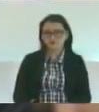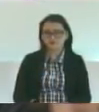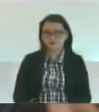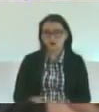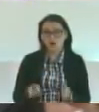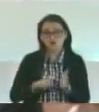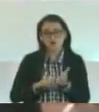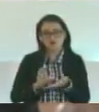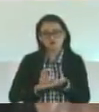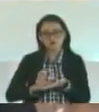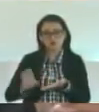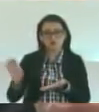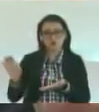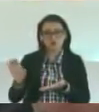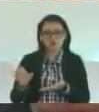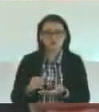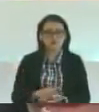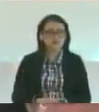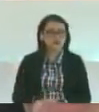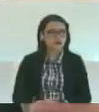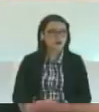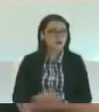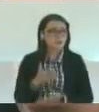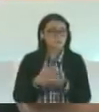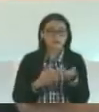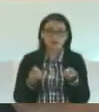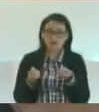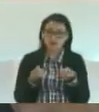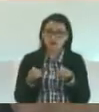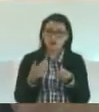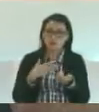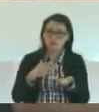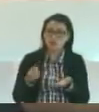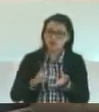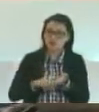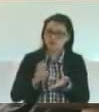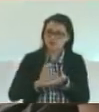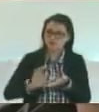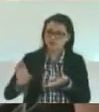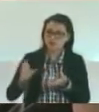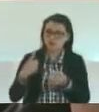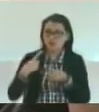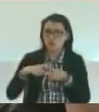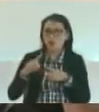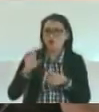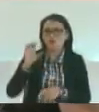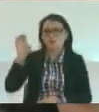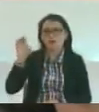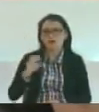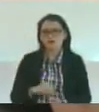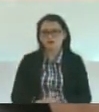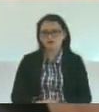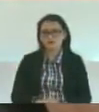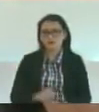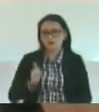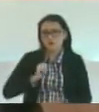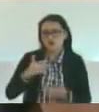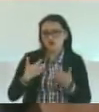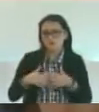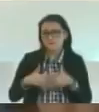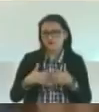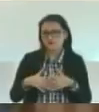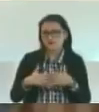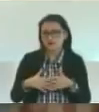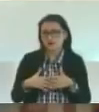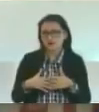Refinanciamiento normal. La mitad de ese dinero lo hubiéramos podido refinanciar, como hace cualquier país o cualquier empresario, que